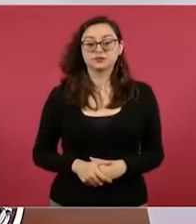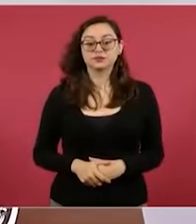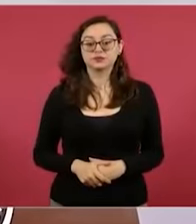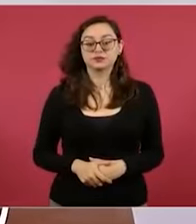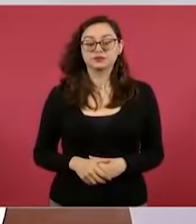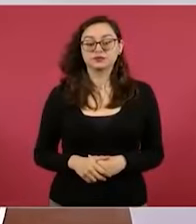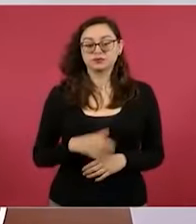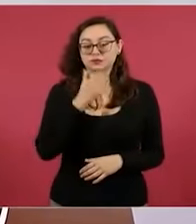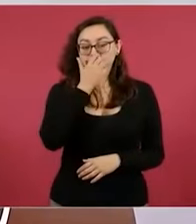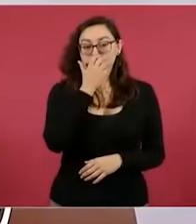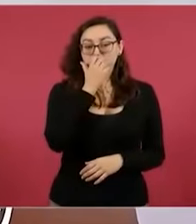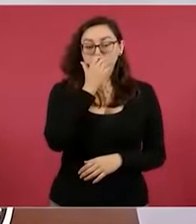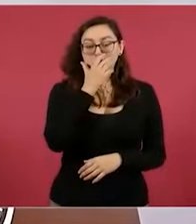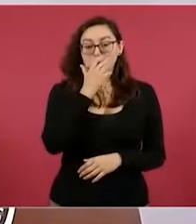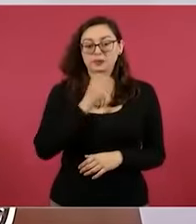el razonamiento?